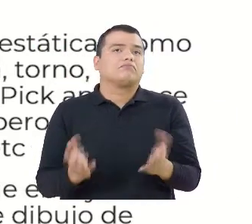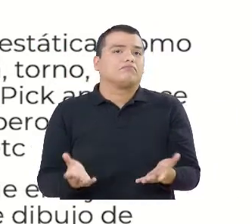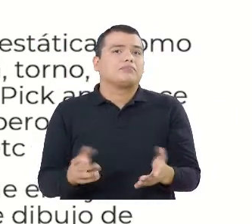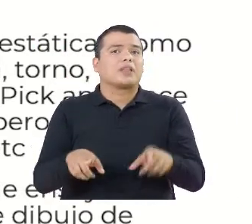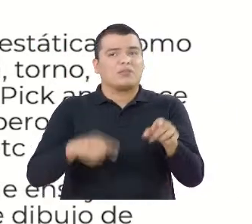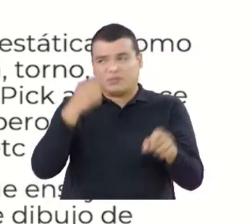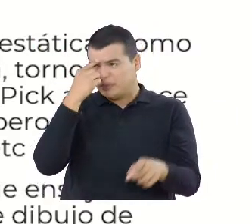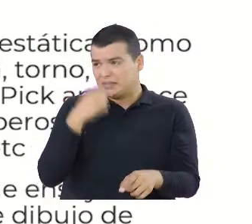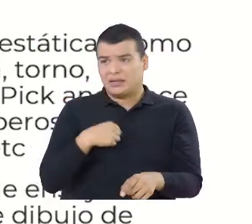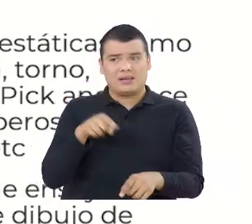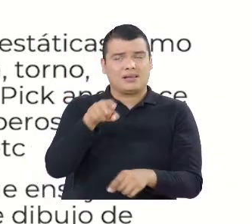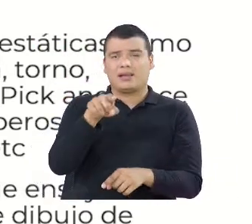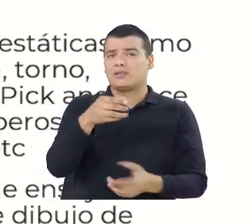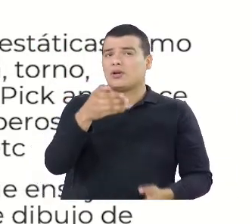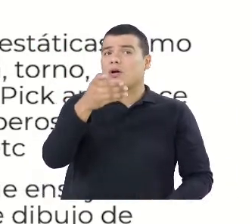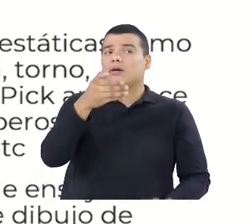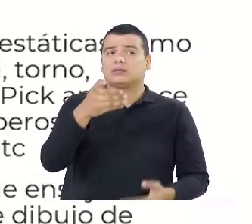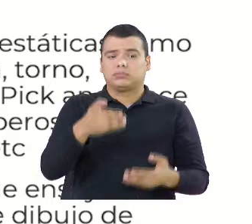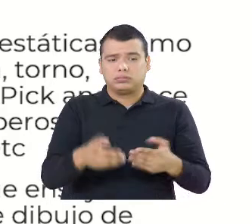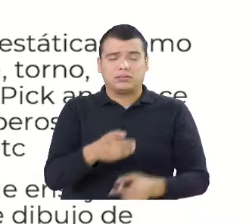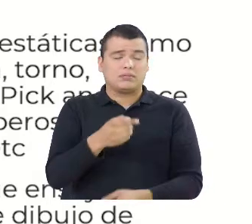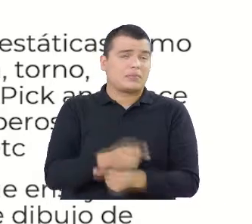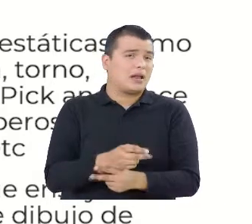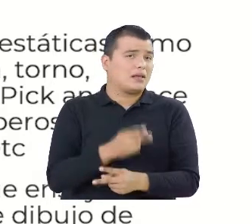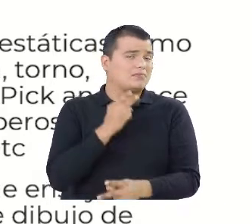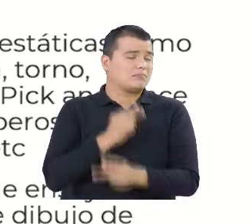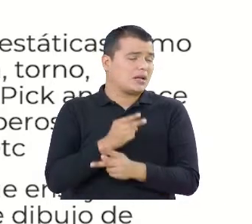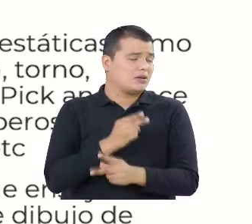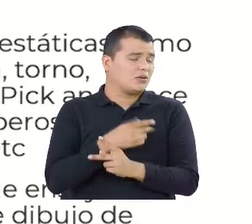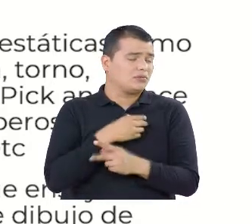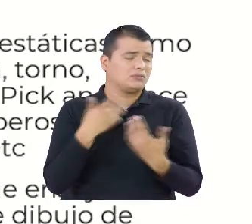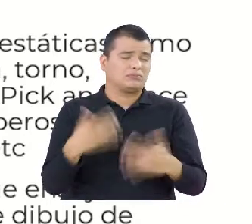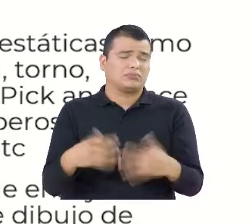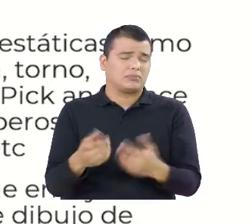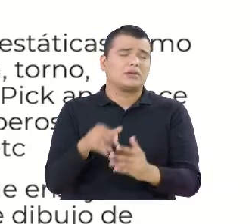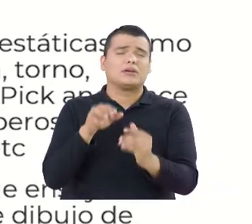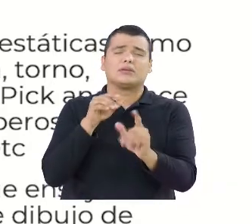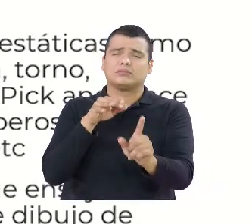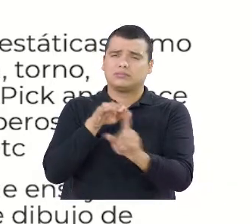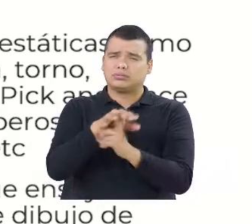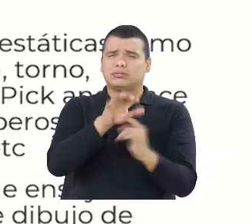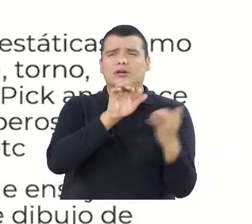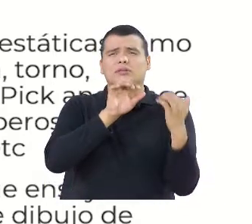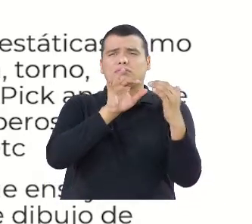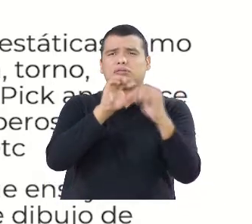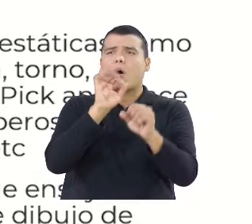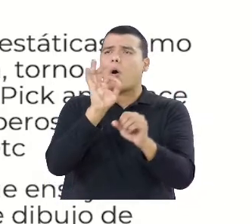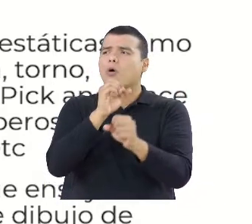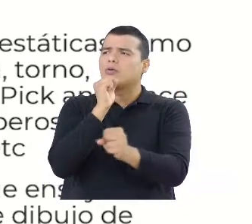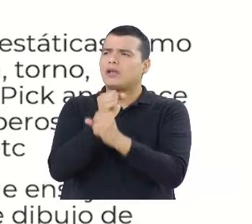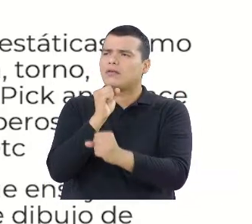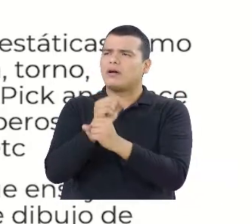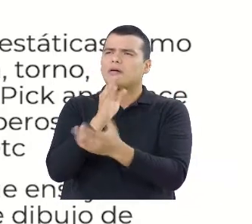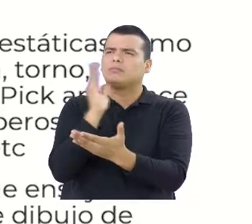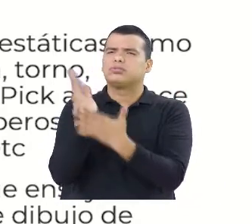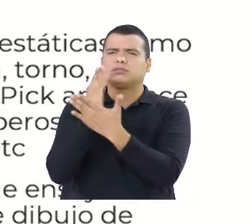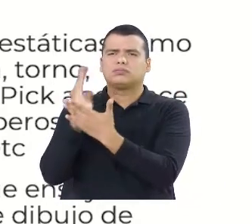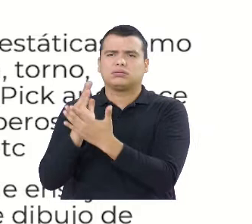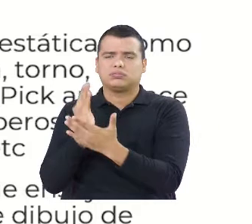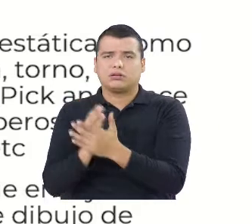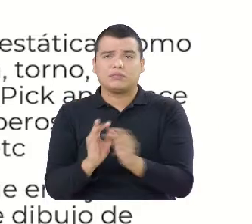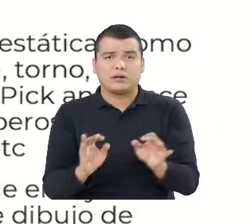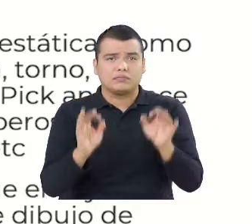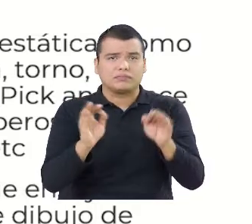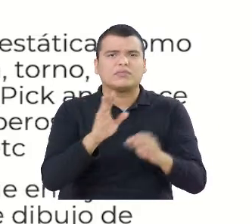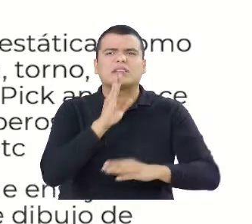guerra o que acaban con el trabajo. Pero como dije anteriormente, la tecnología que tenemos ahora no